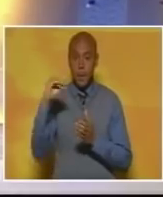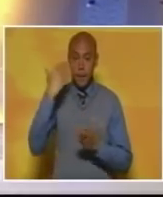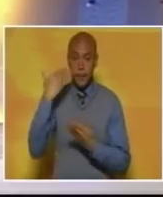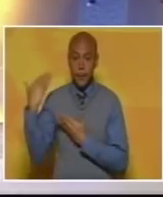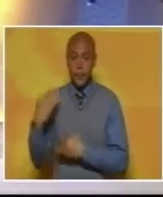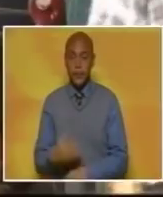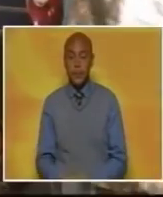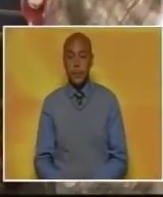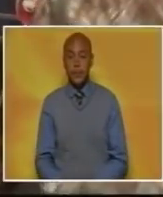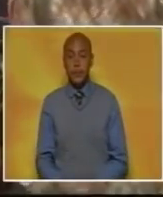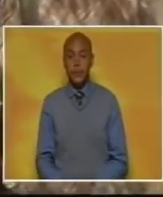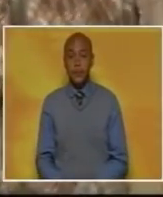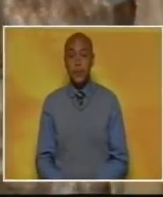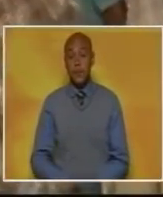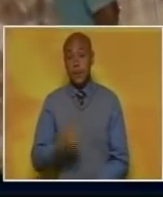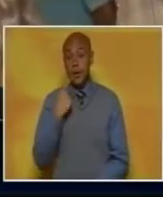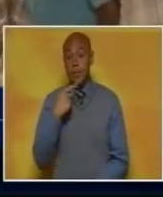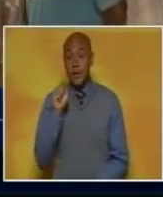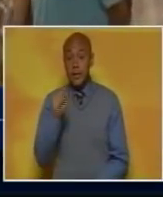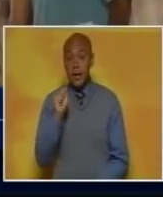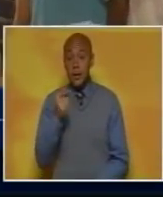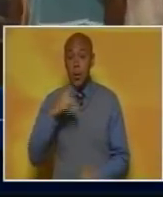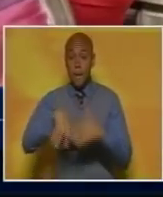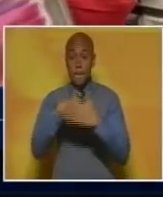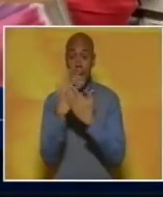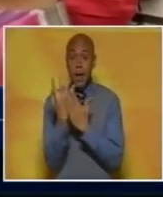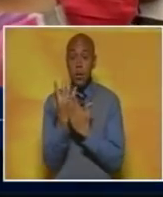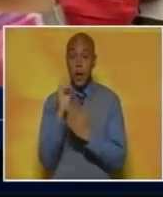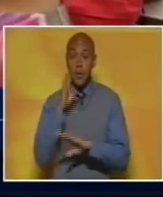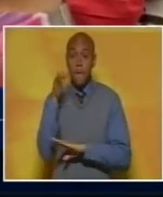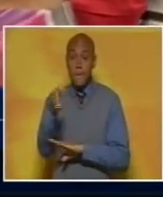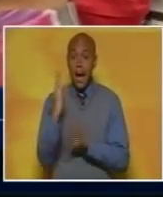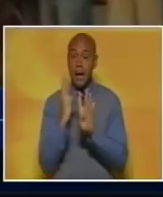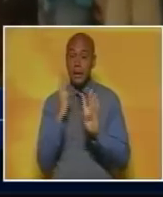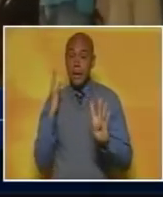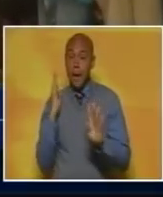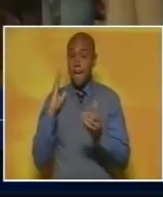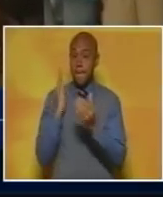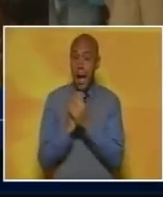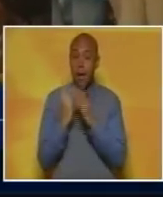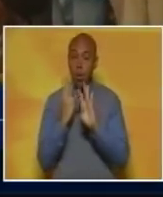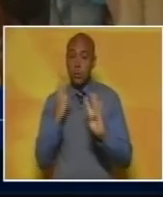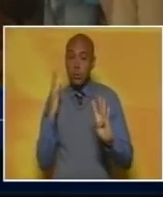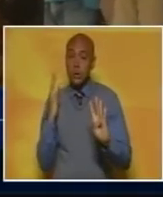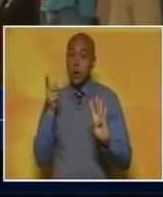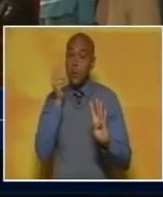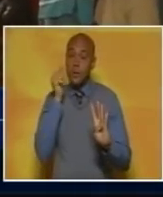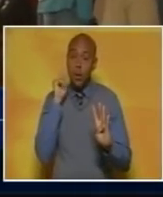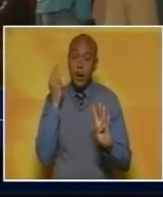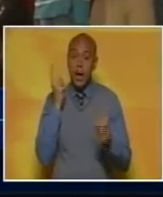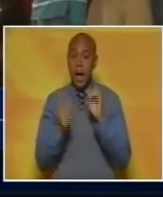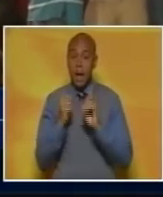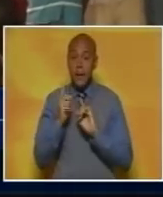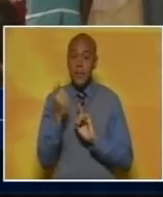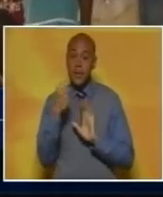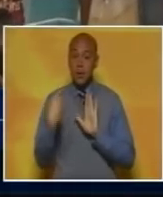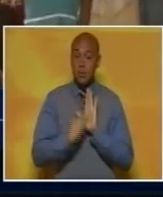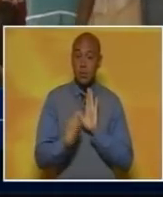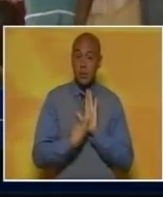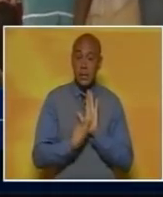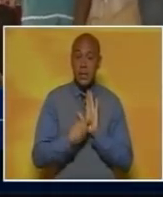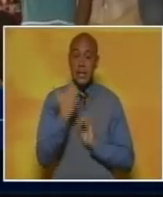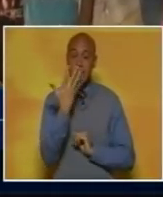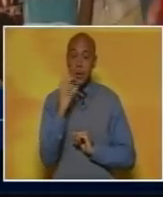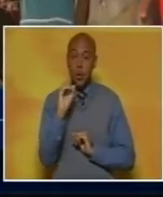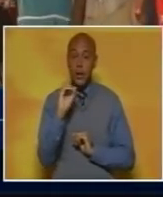información. Denunciaron que salen de madrugada a hacer largas colas en las entidades bancarias y muchas veces solo reciben de